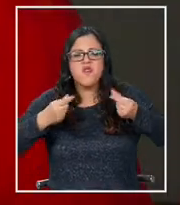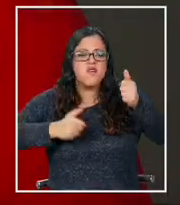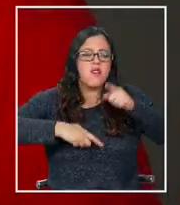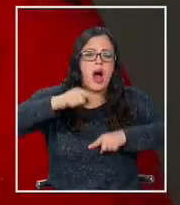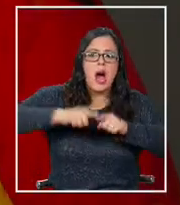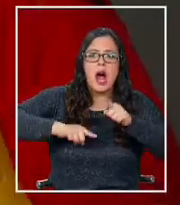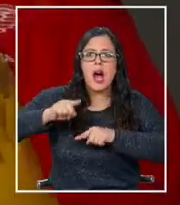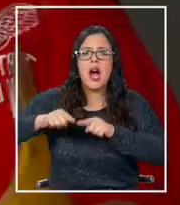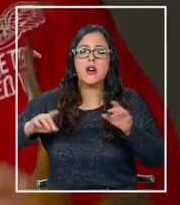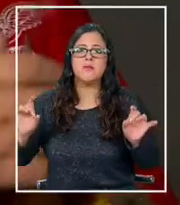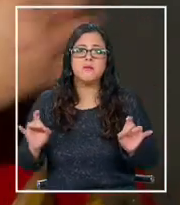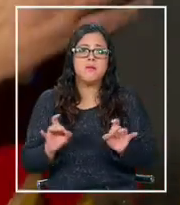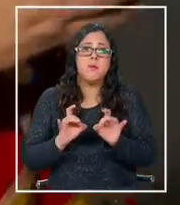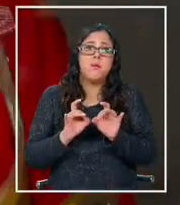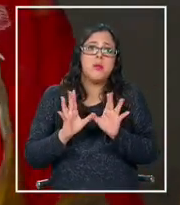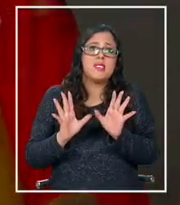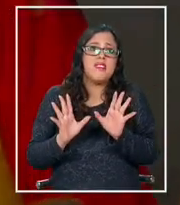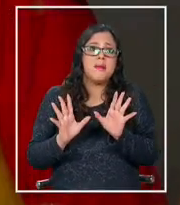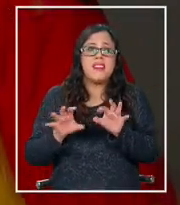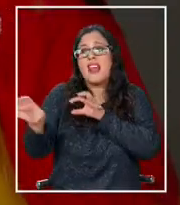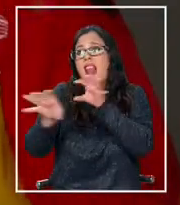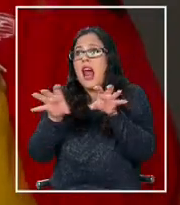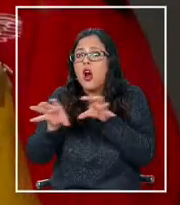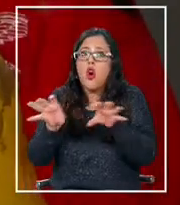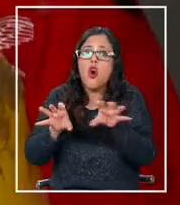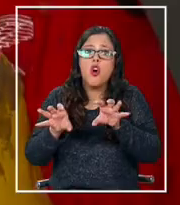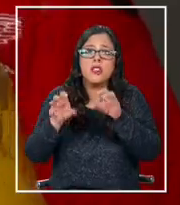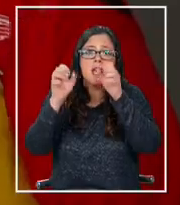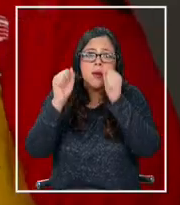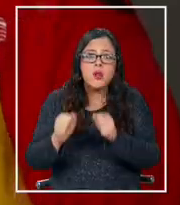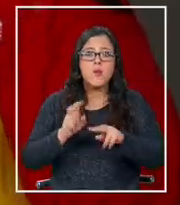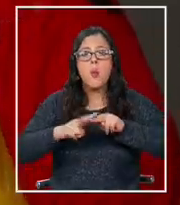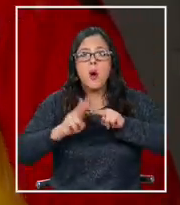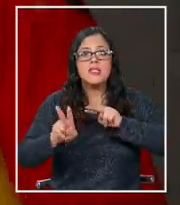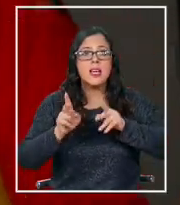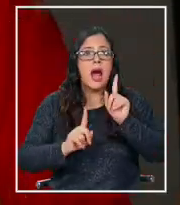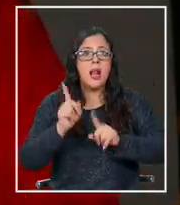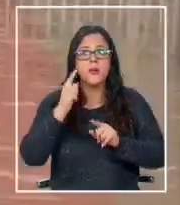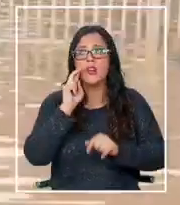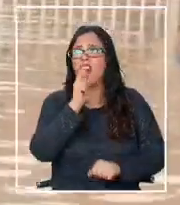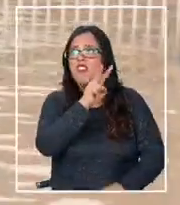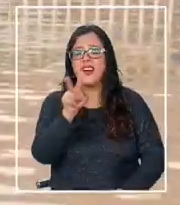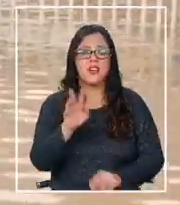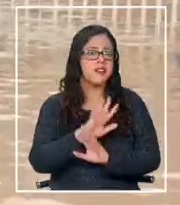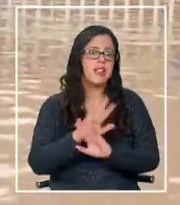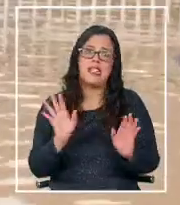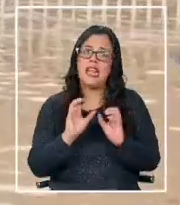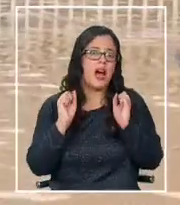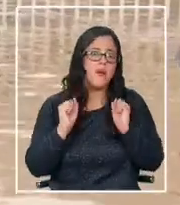que había barro, que por lo menos íbamos a tener la mercadería que podía empezar a hacer algo, pero ahora no.